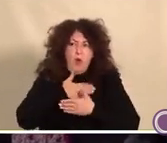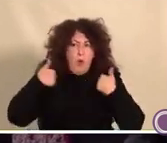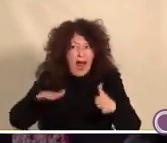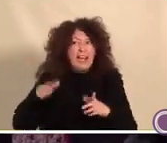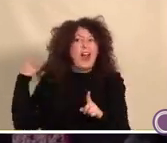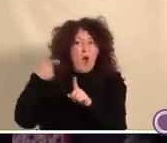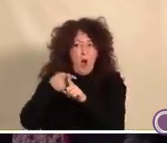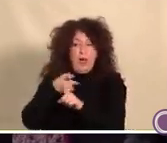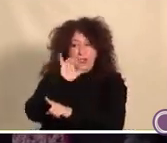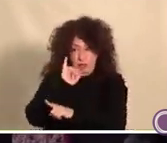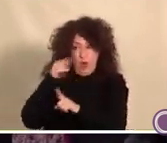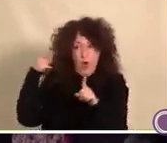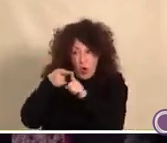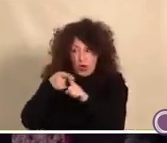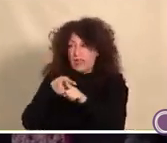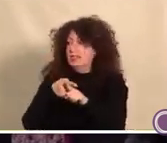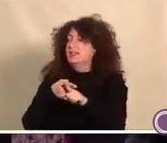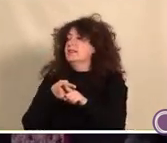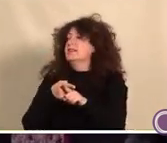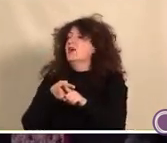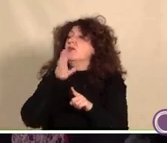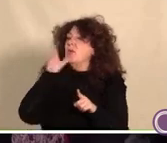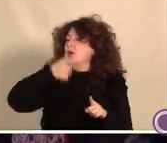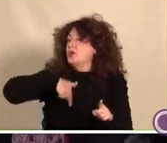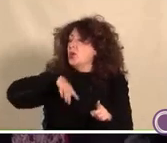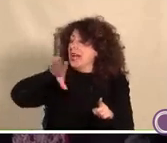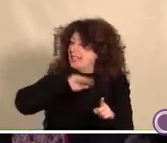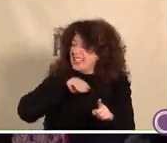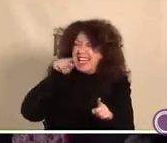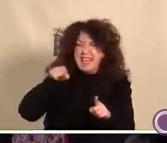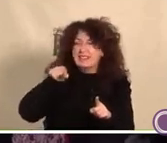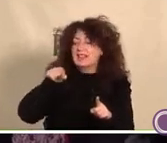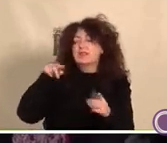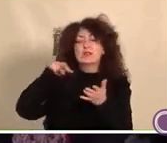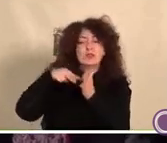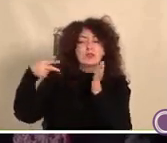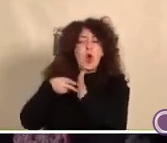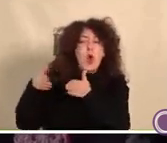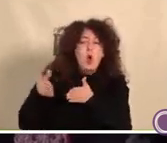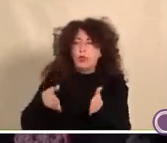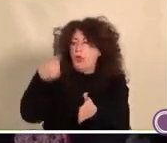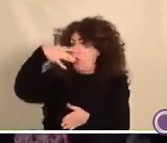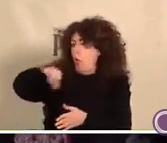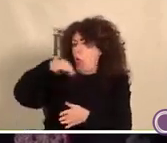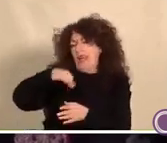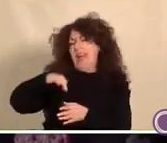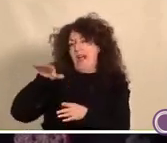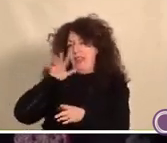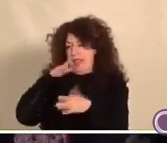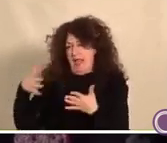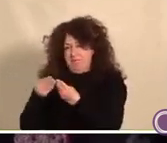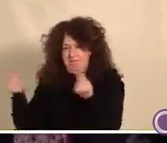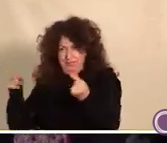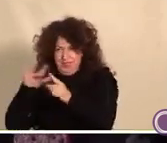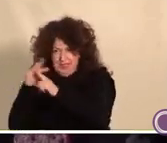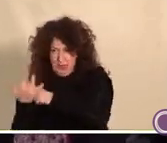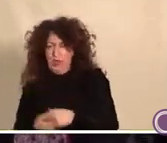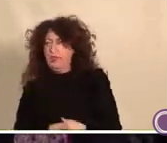objetivo que esté trabajando en esa vía porque entendemos como habéis dicho que esa es la única solución razonable a esta situación